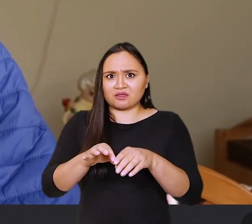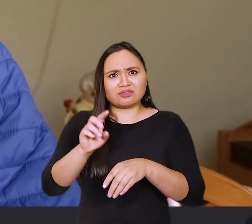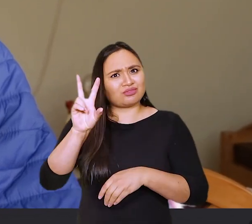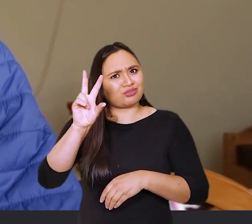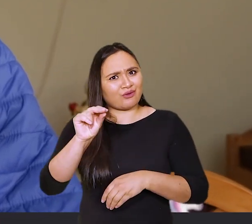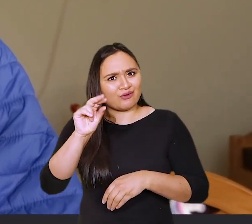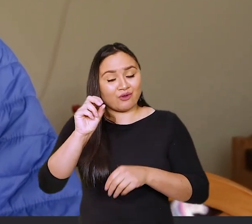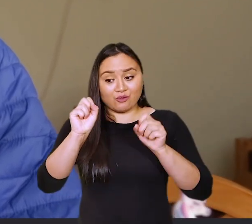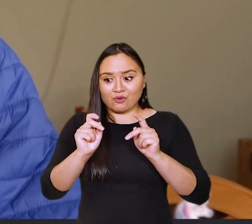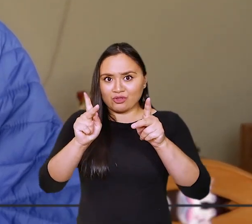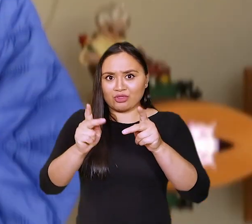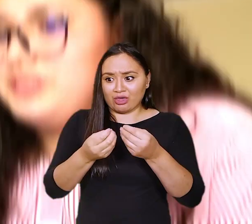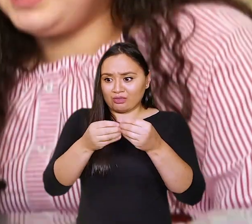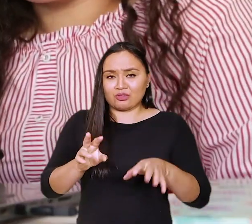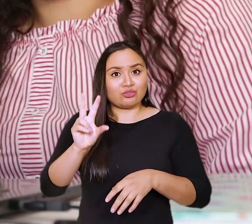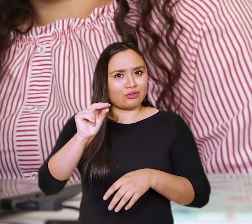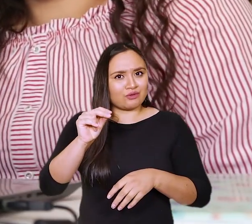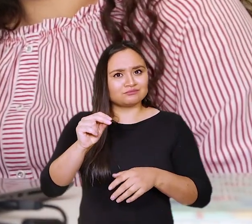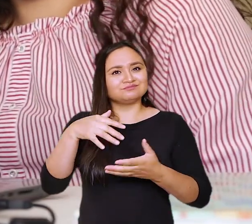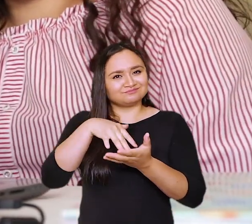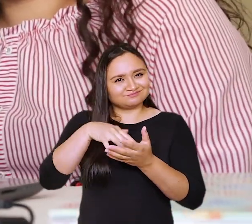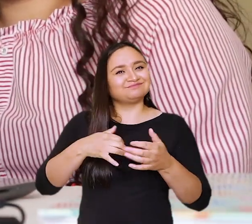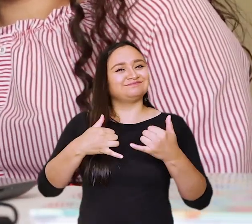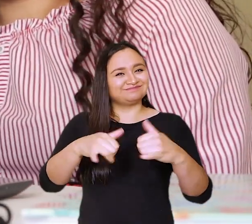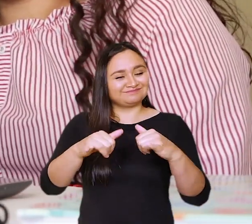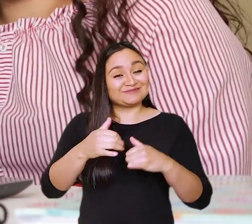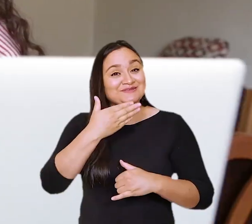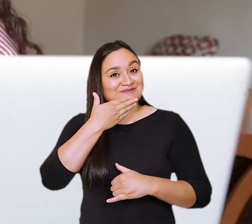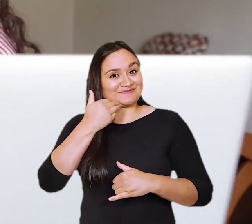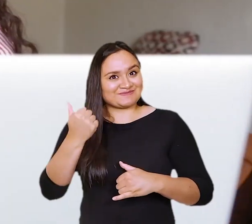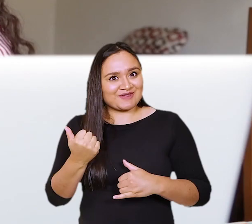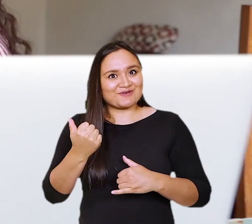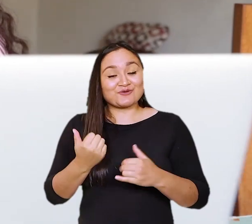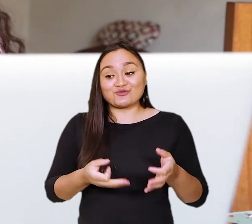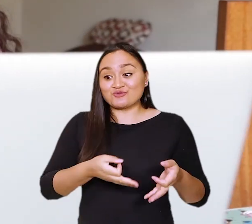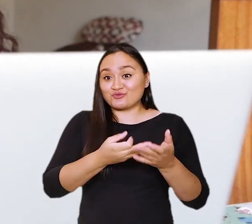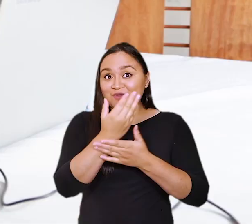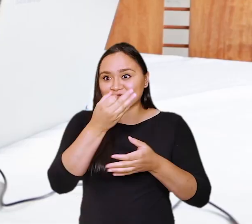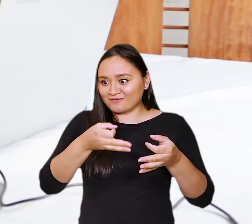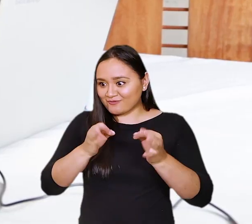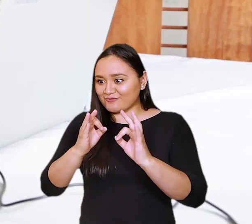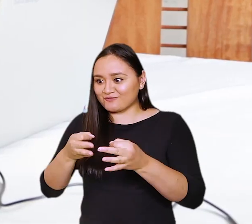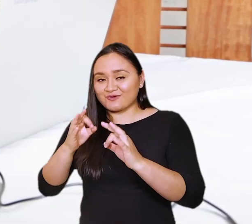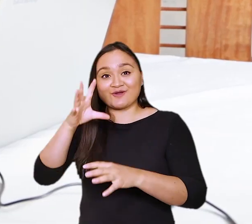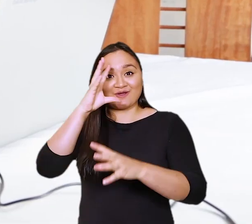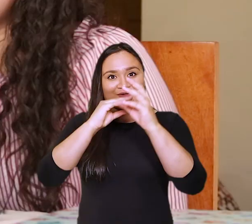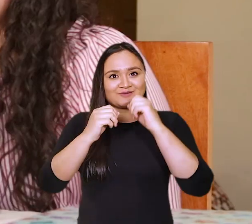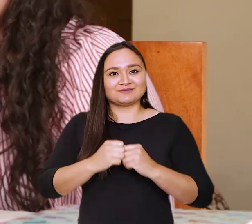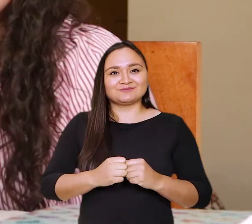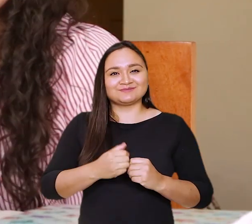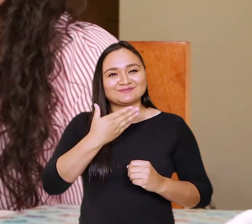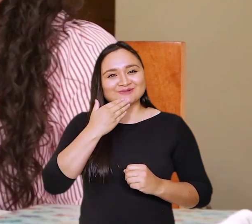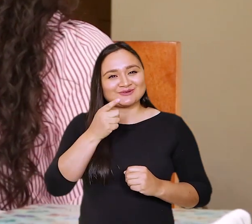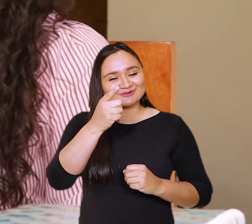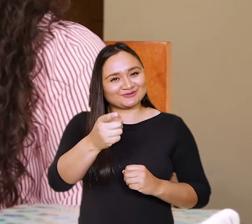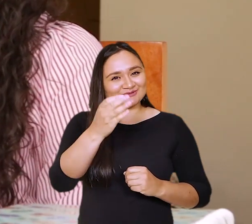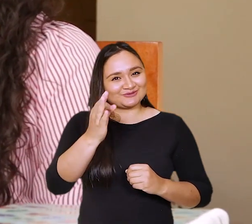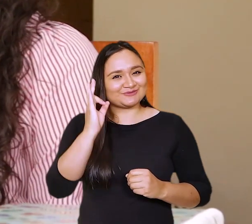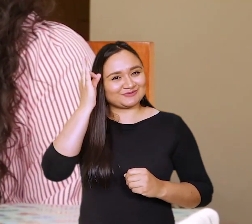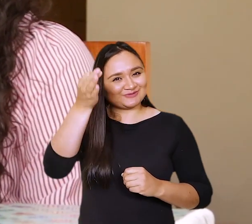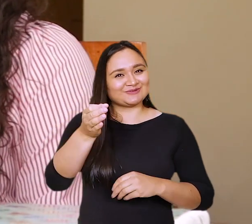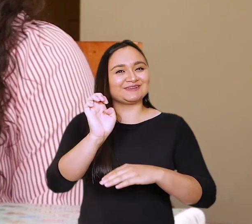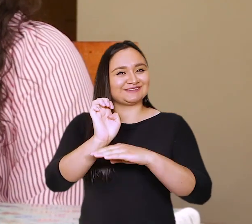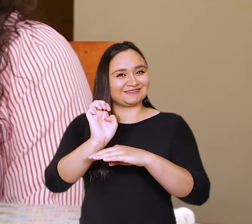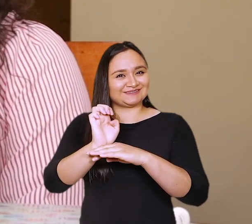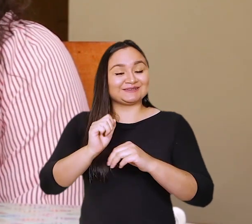el tiempo ni las oportunidades. Continúa con tus estudios y sácale provecho a las nuevas formas de aprendizaje. Hazlo por ti, por tu